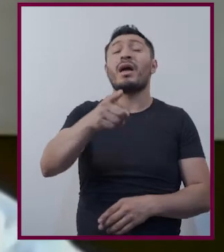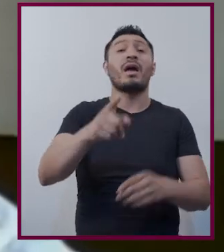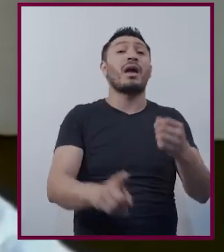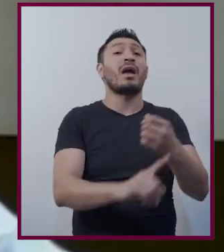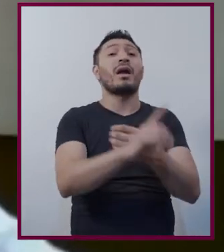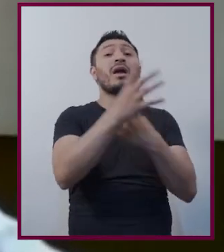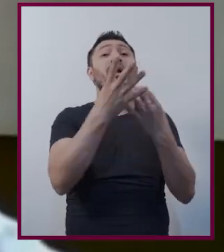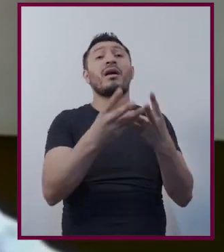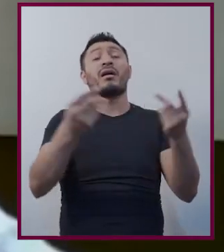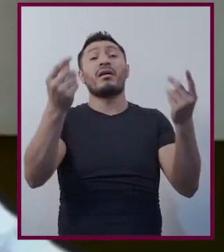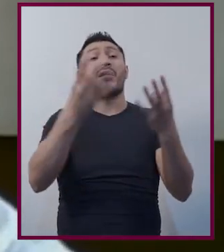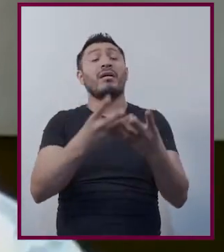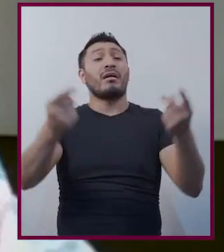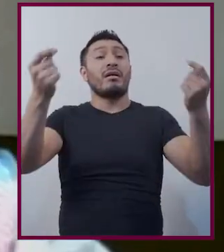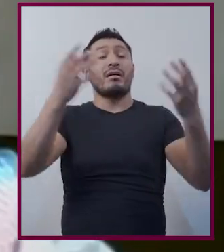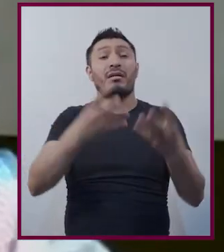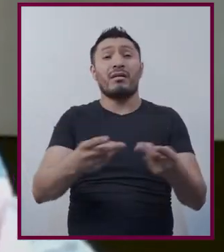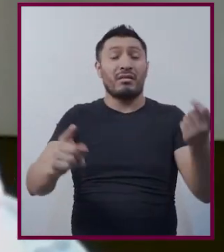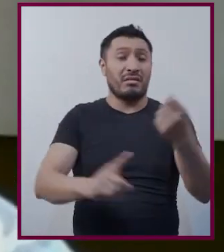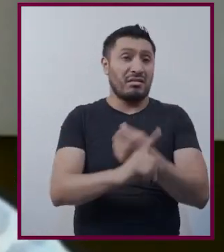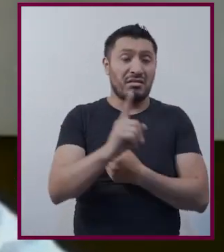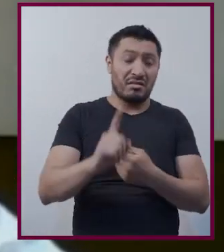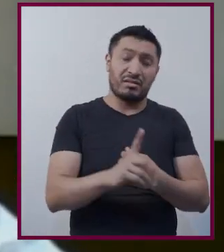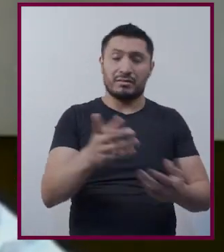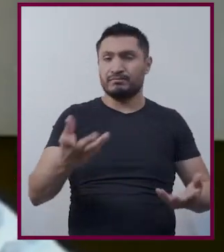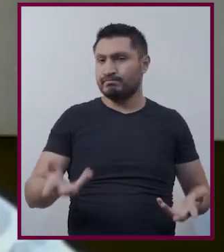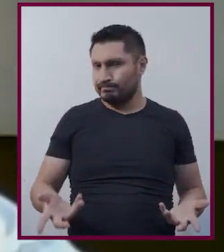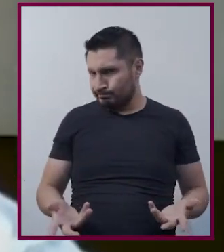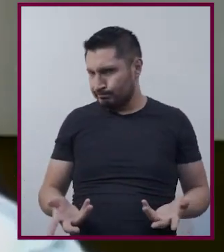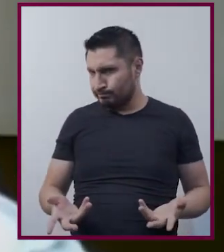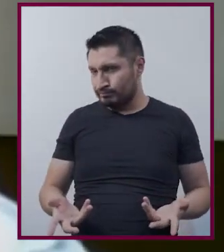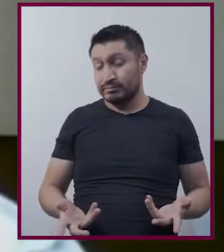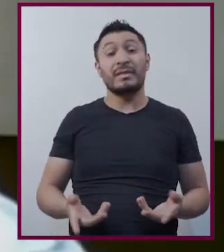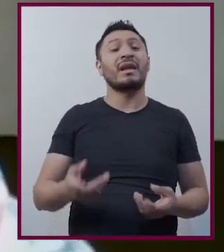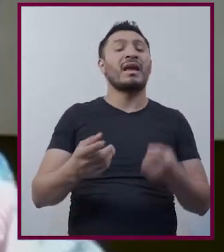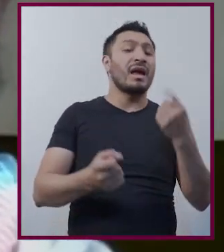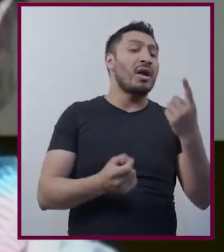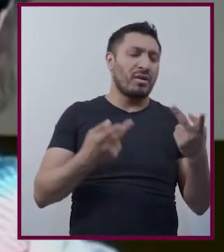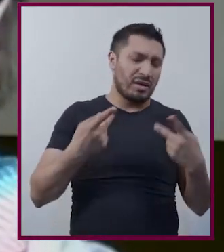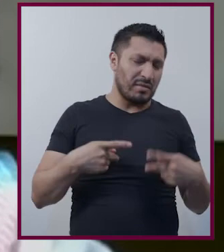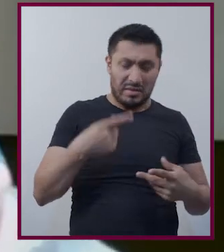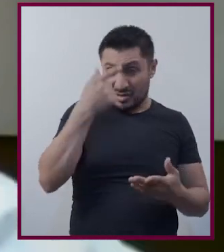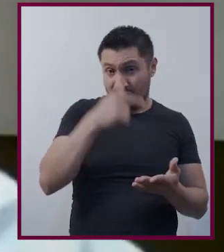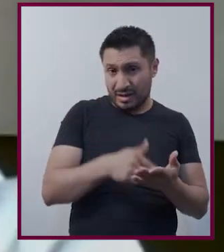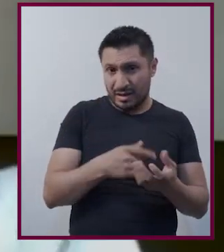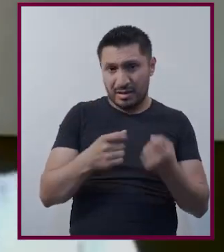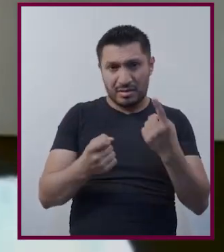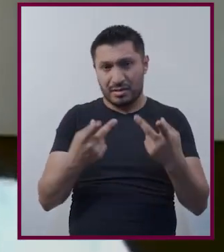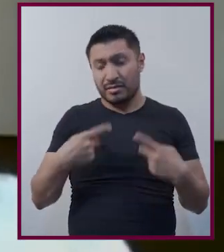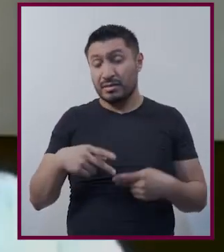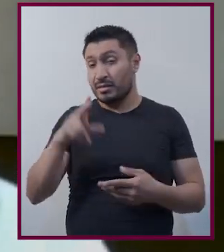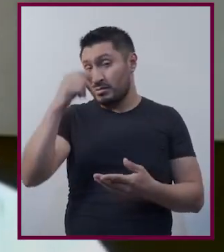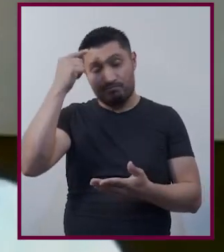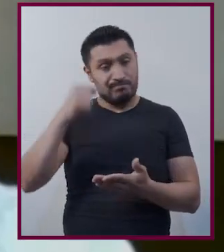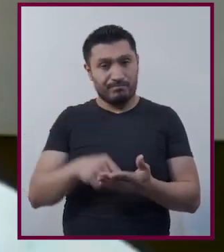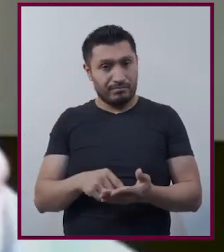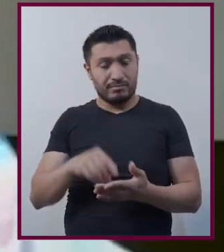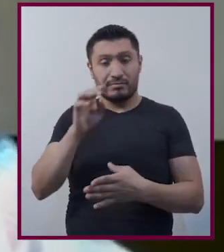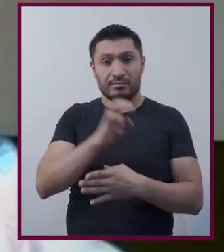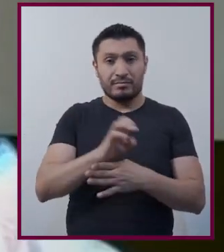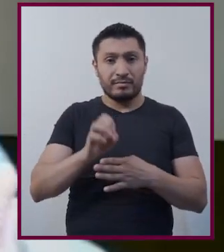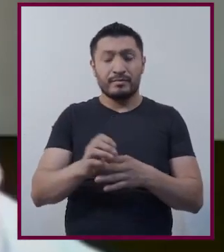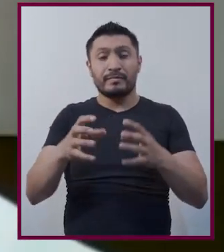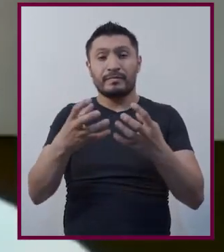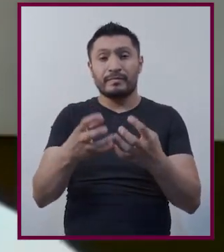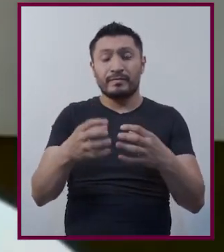por sus pistolas los problemas sociales, y hay quienes les creen y quienes no les creen, y entonces se polariza la sociedad.